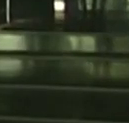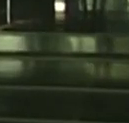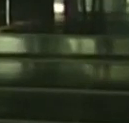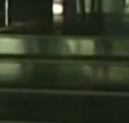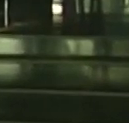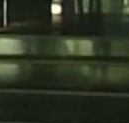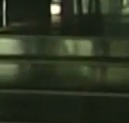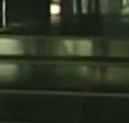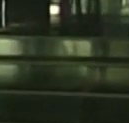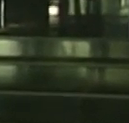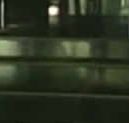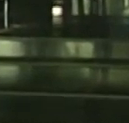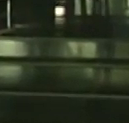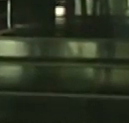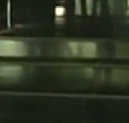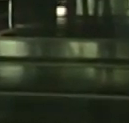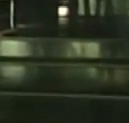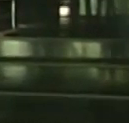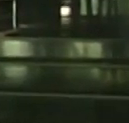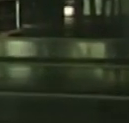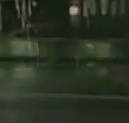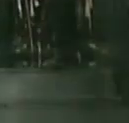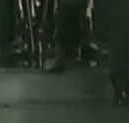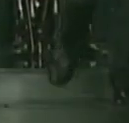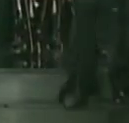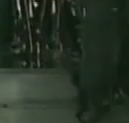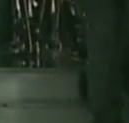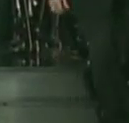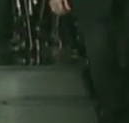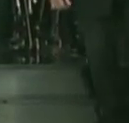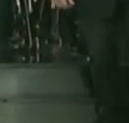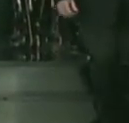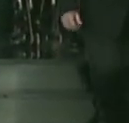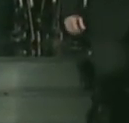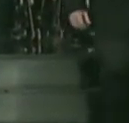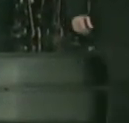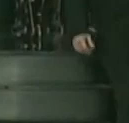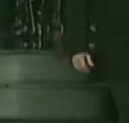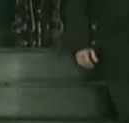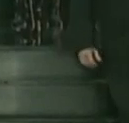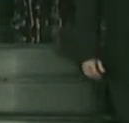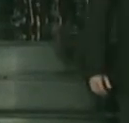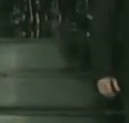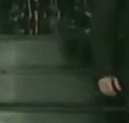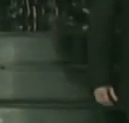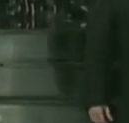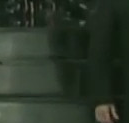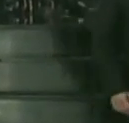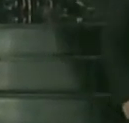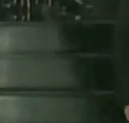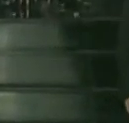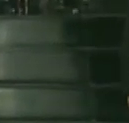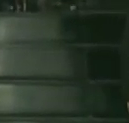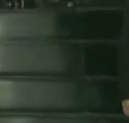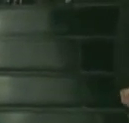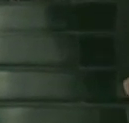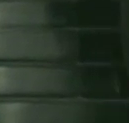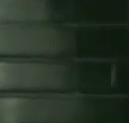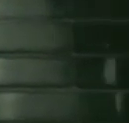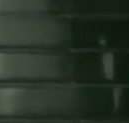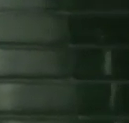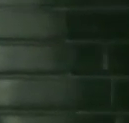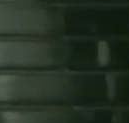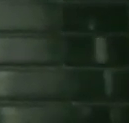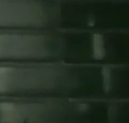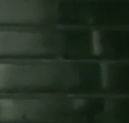que ha sido el desarrollo de esta actividad. Les comentaba la importancia de lo que ha sido esa nueva era de las relaciones diplomáticas entre